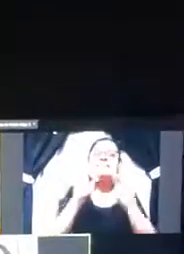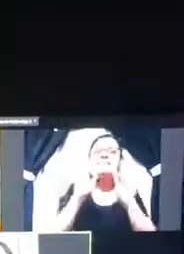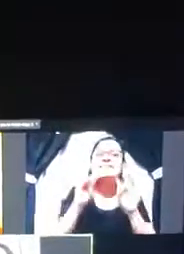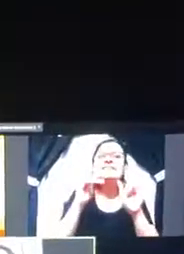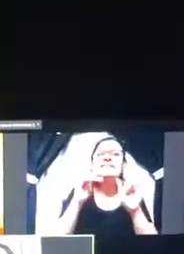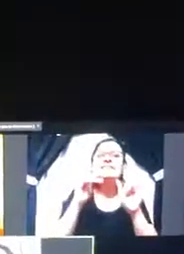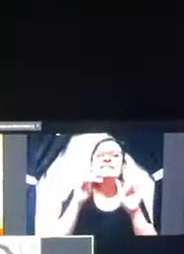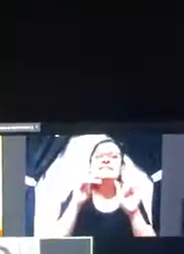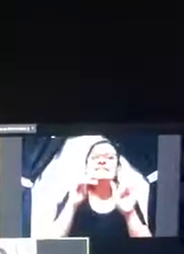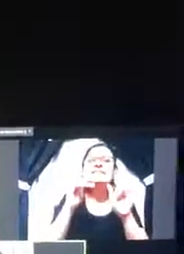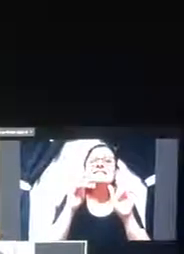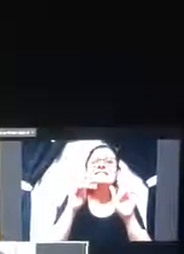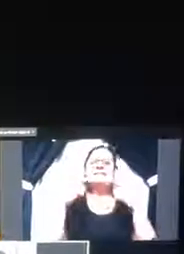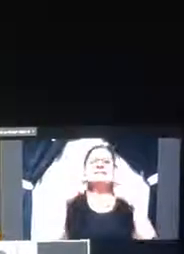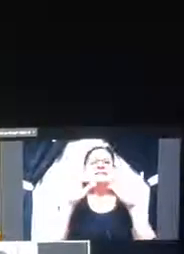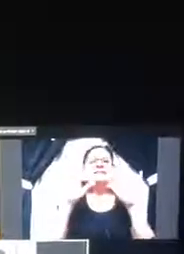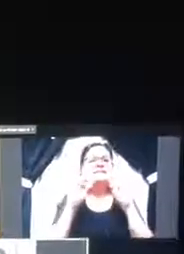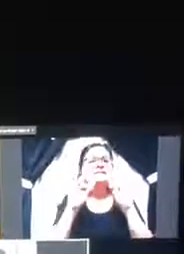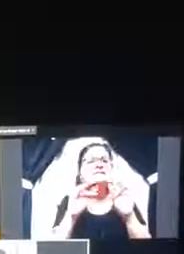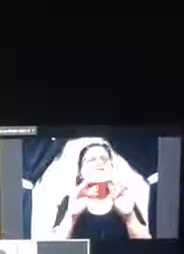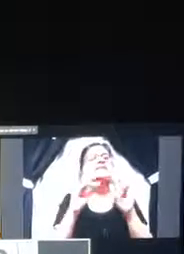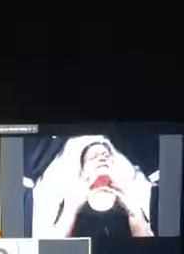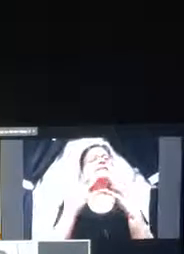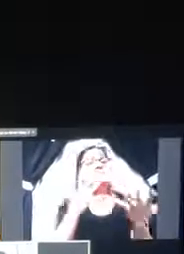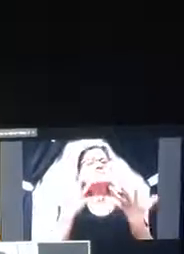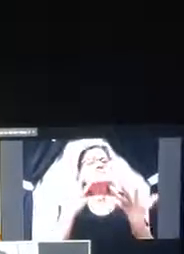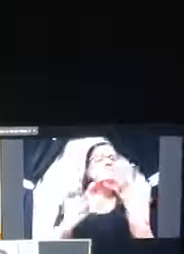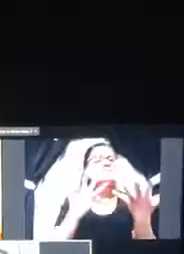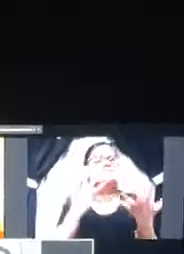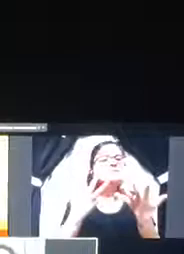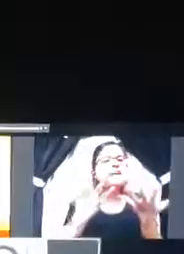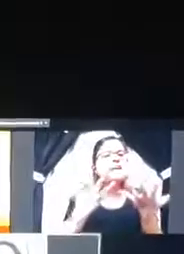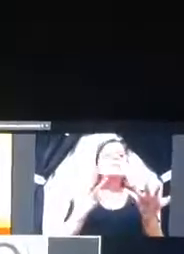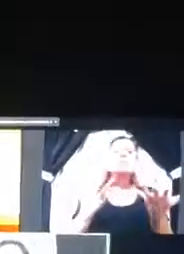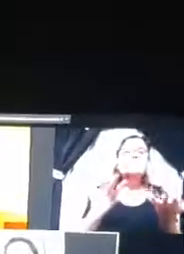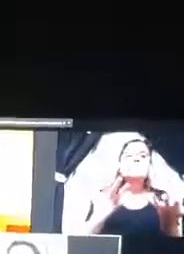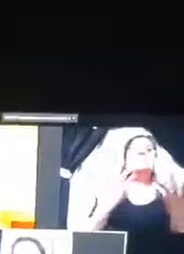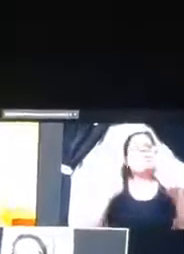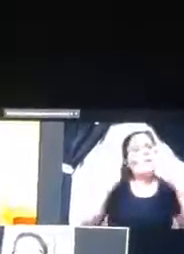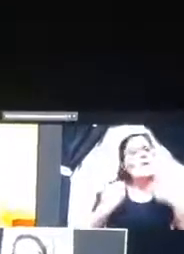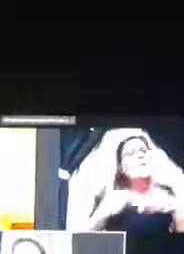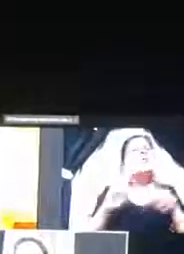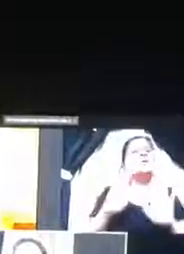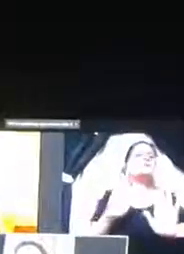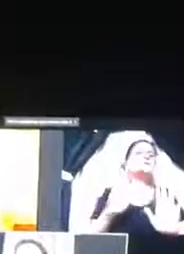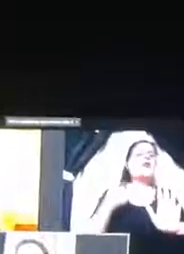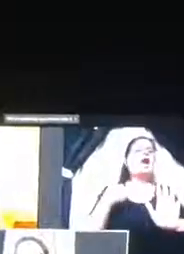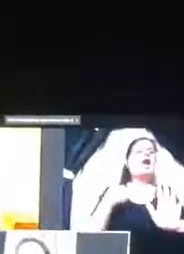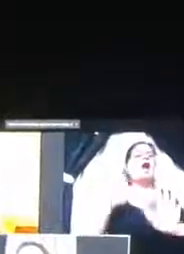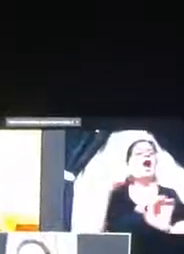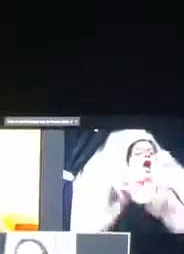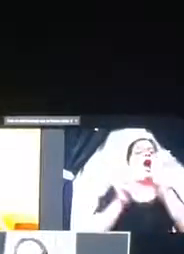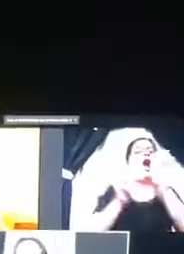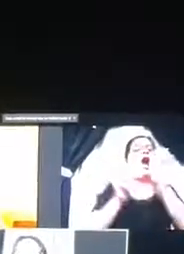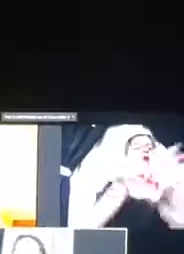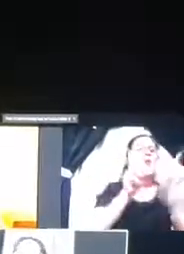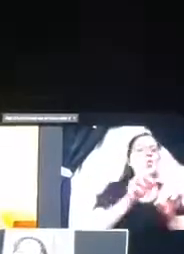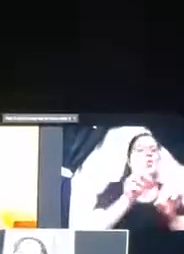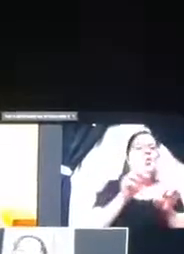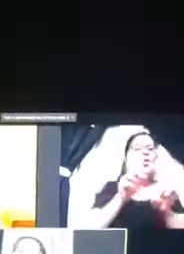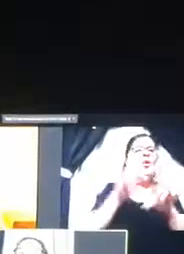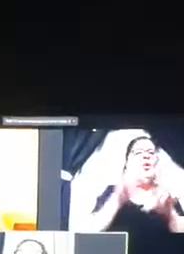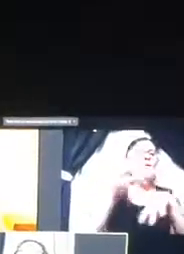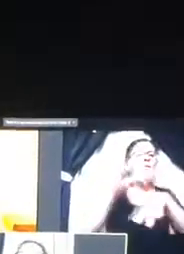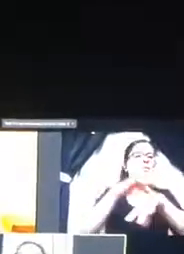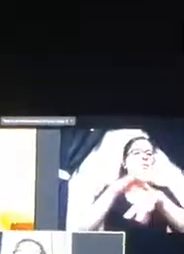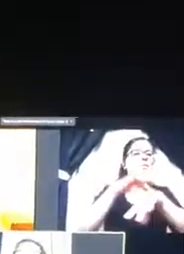con estas teorías, siempre había un pero dando vueltas, ¿no? Pero bueno, los colegas que ya me conocen y los familiares y amigos que ya me